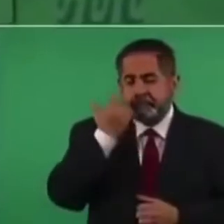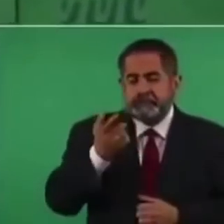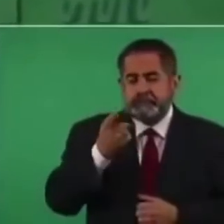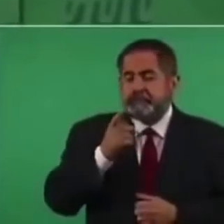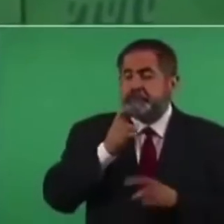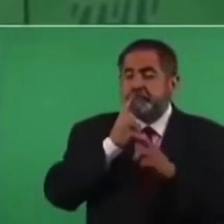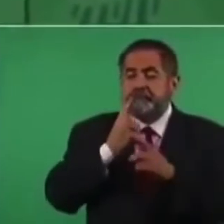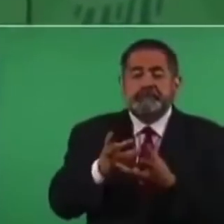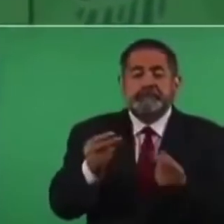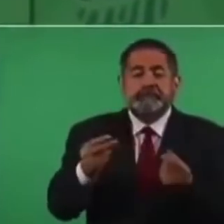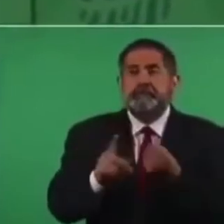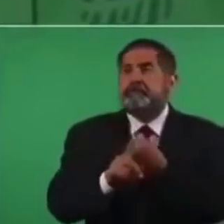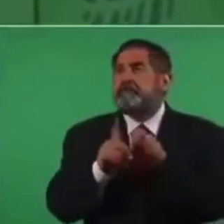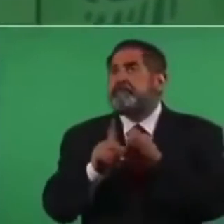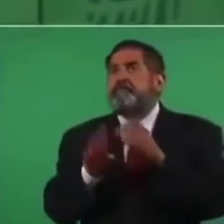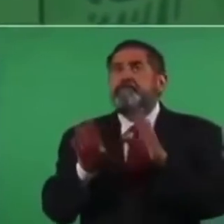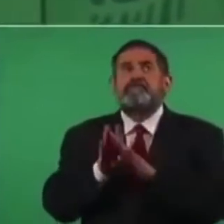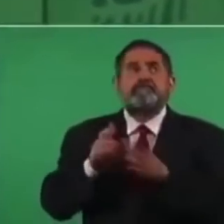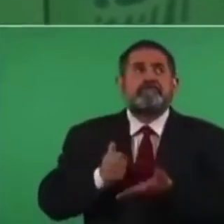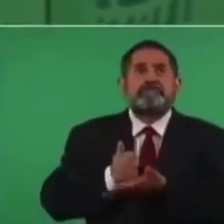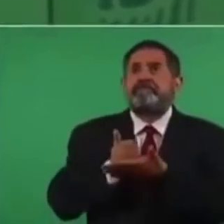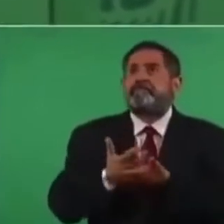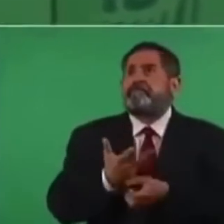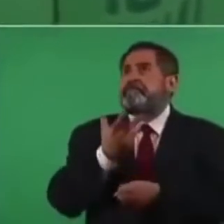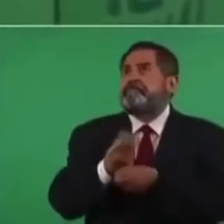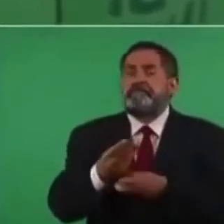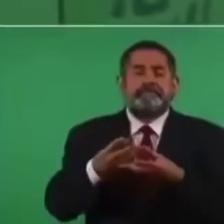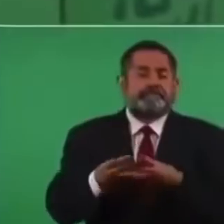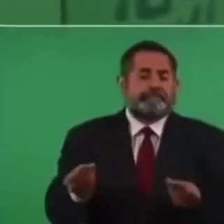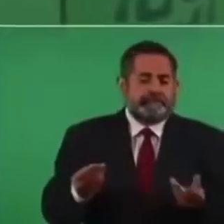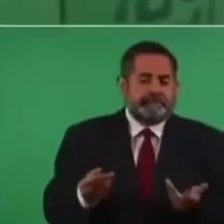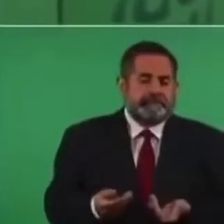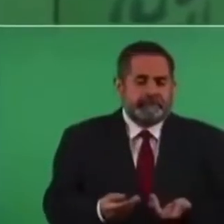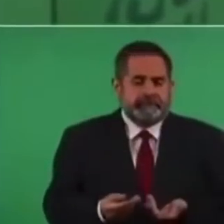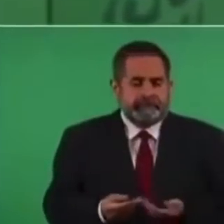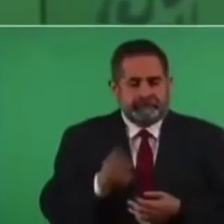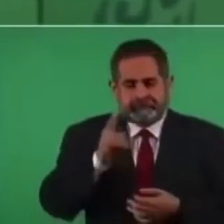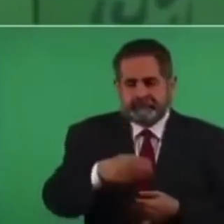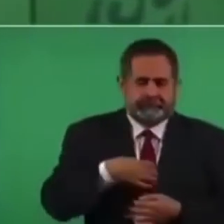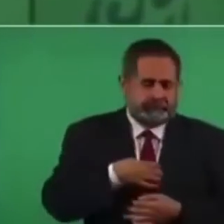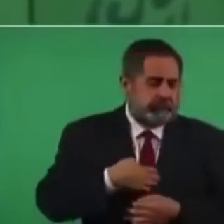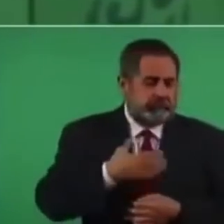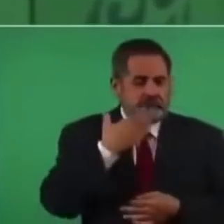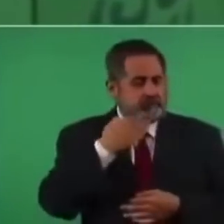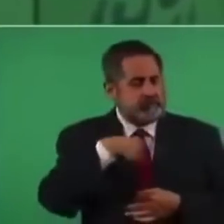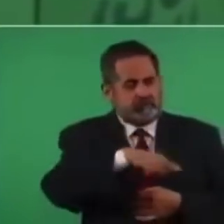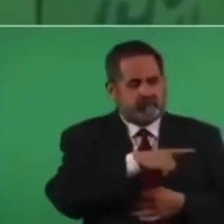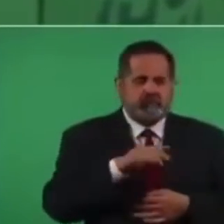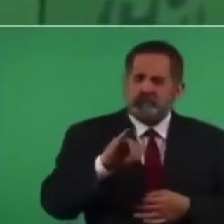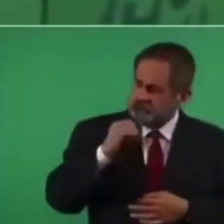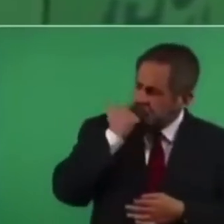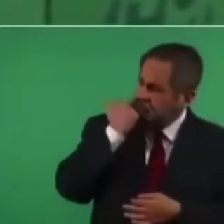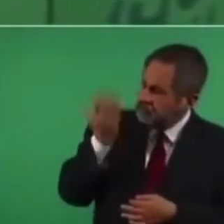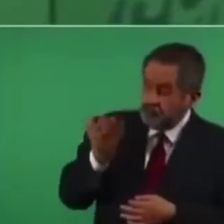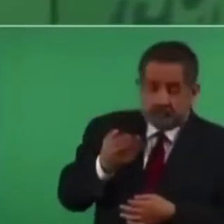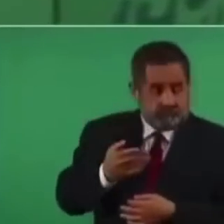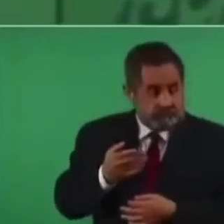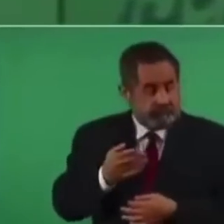y resolver el problema y celebro que haya esa voluntad